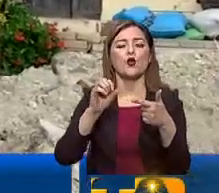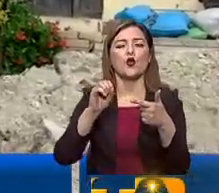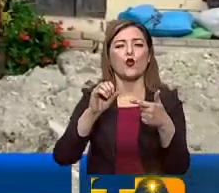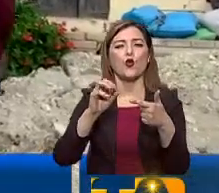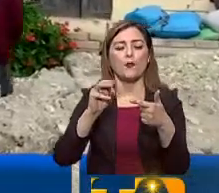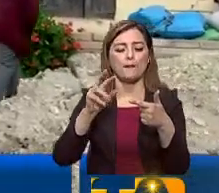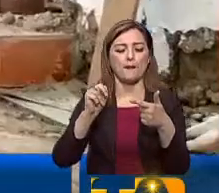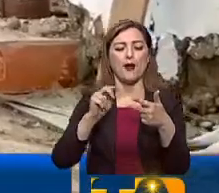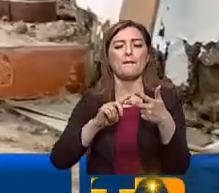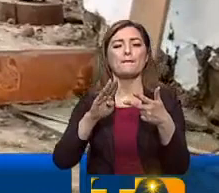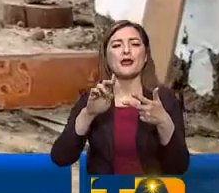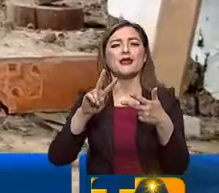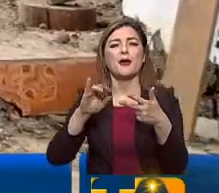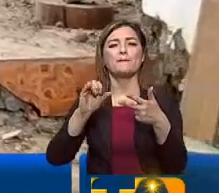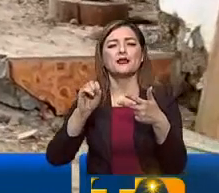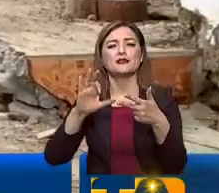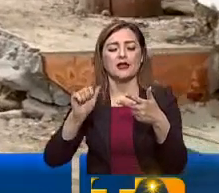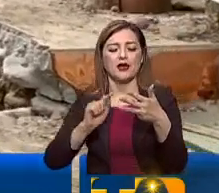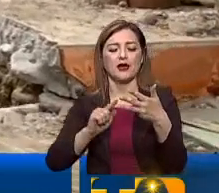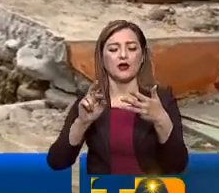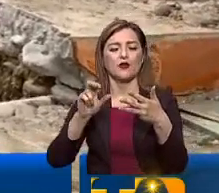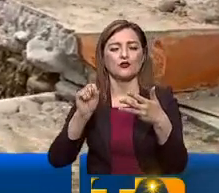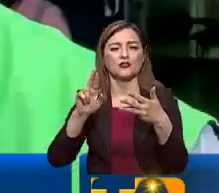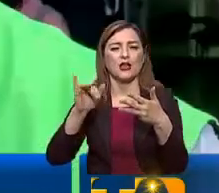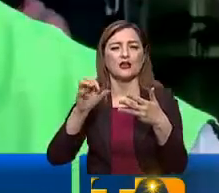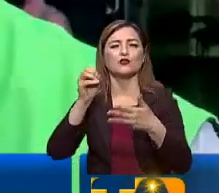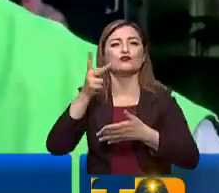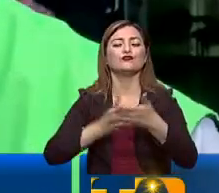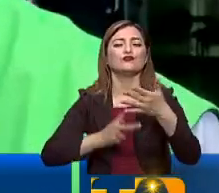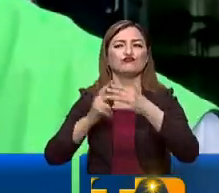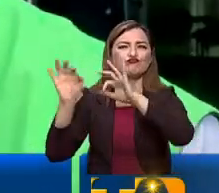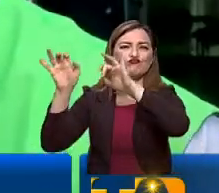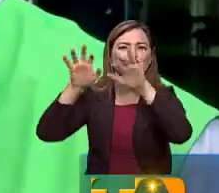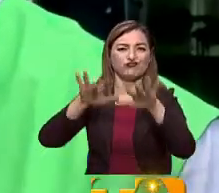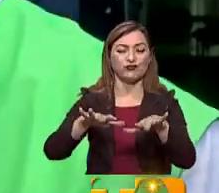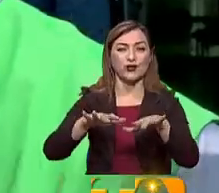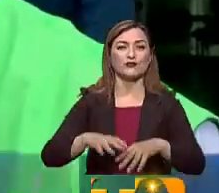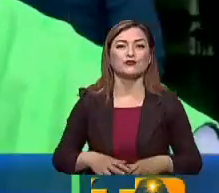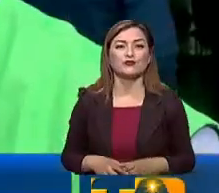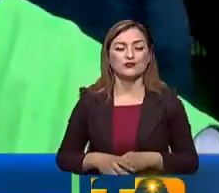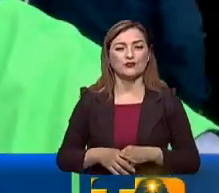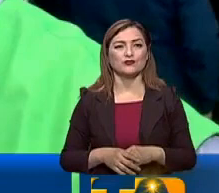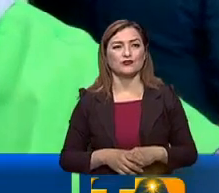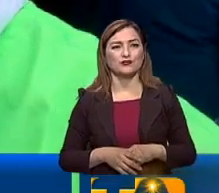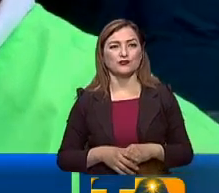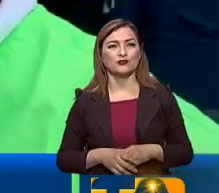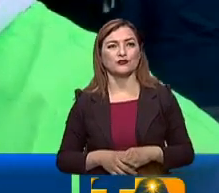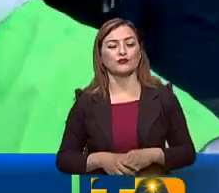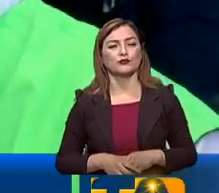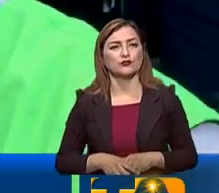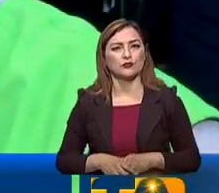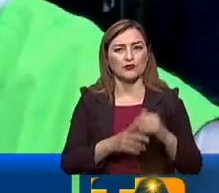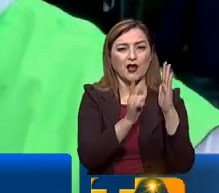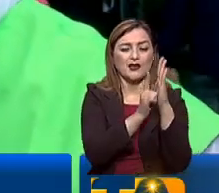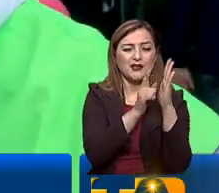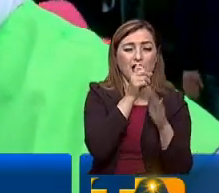nabón debido a un macro deslizamiento de tierra estamos en alerta naranja pero en lo que se pretende es que se eleve de una alerta naranja de alerta